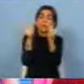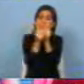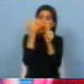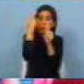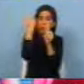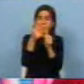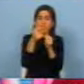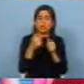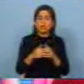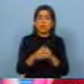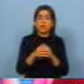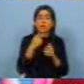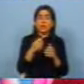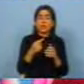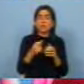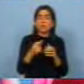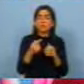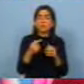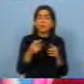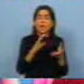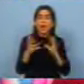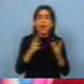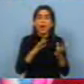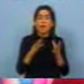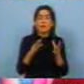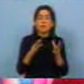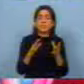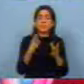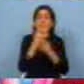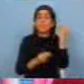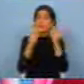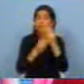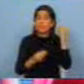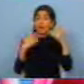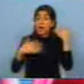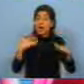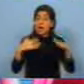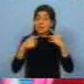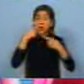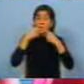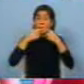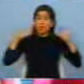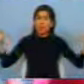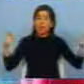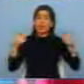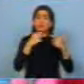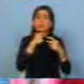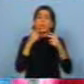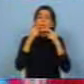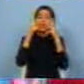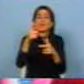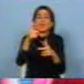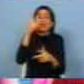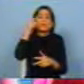ahora trato de no sacarme tanto, pero viste que a veces se me va un poco a mí también la mano, trato de decir lo que piensa